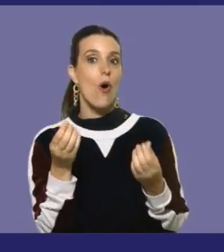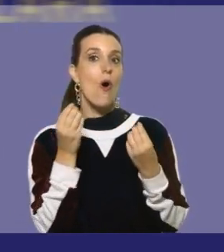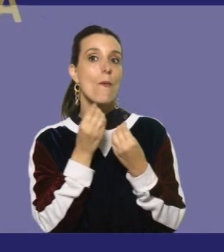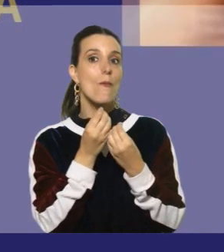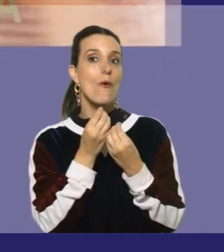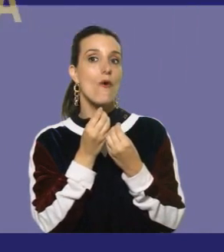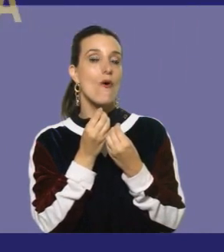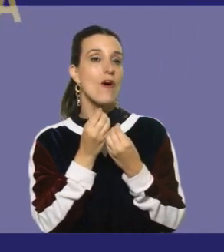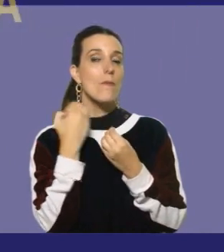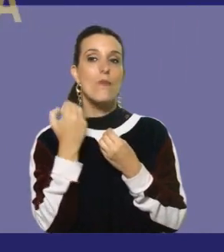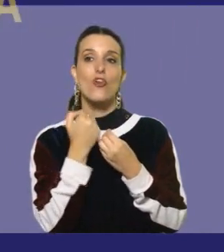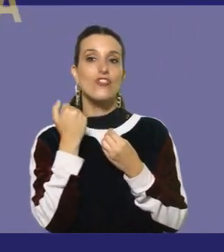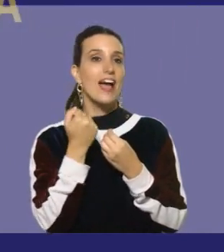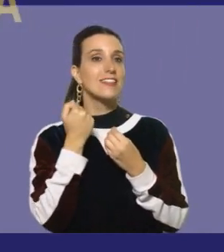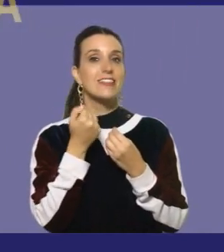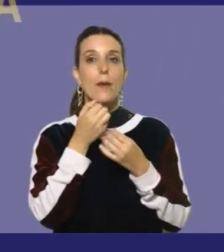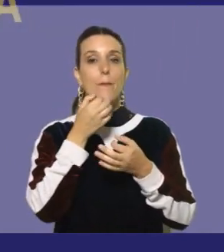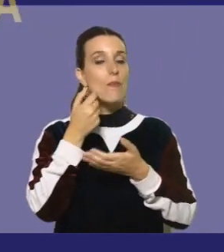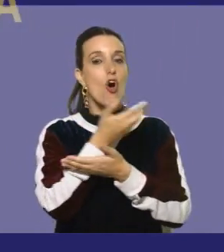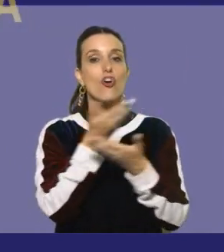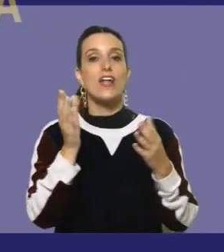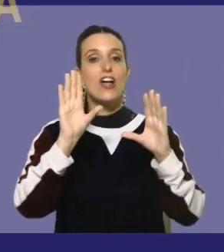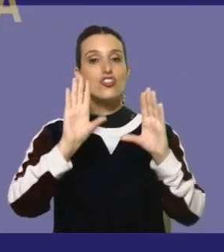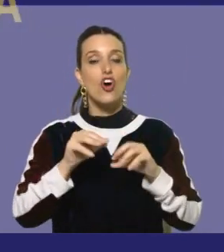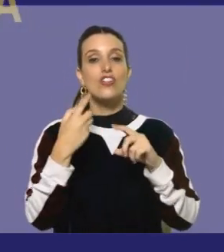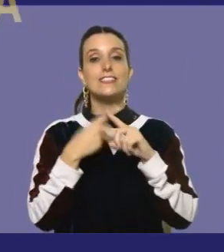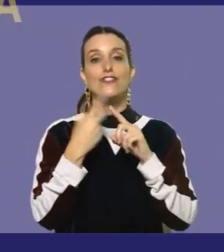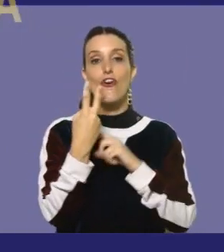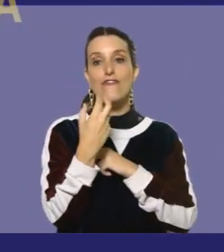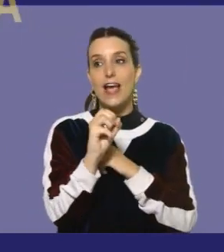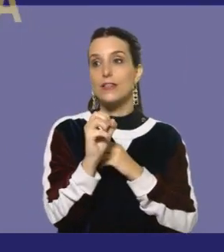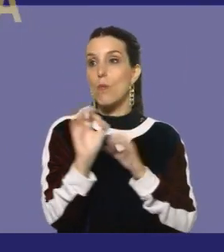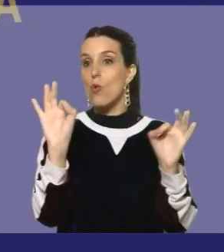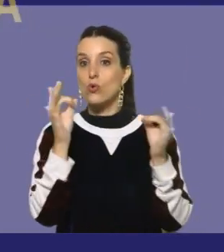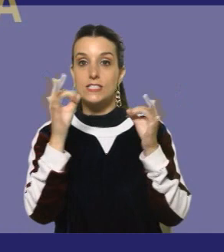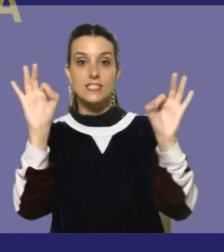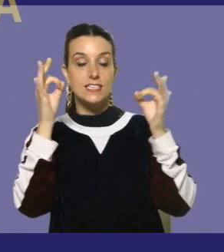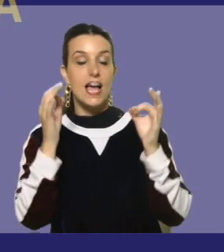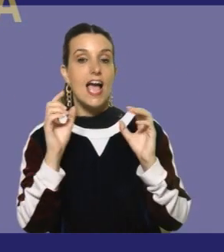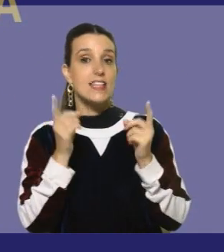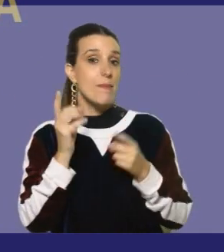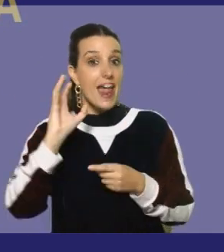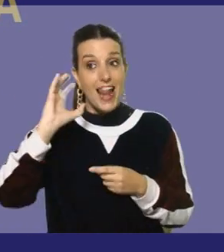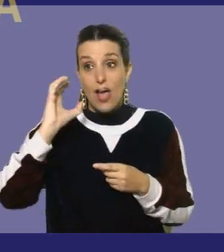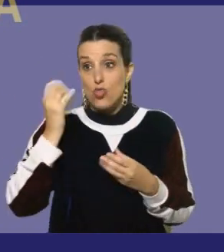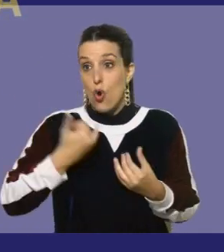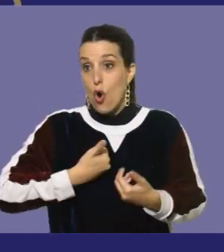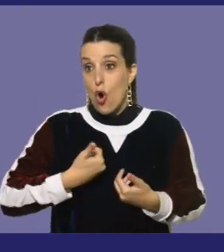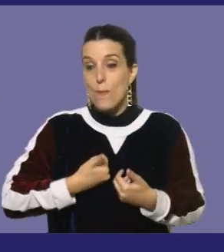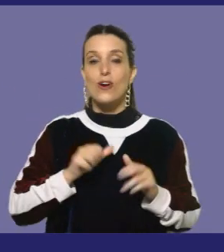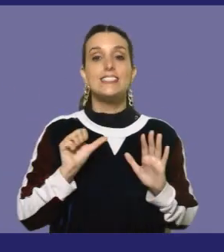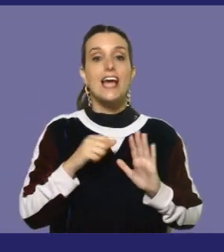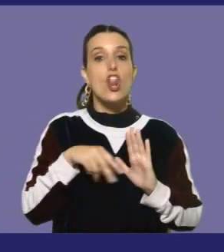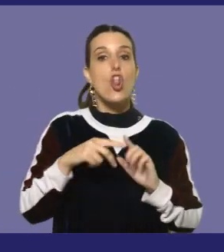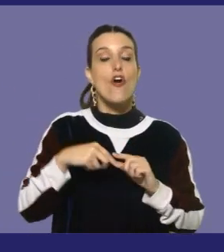un pasaje por todo lo que es la banda sonora del siglo XX y más allá del siglo XX, es decir, de la radio. Propio 6 de noviembre